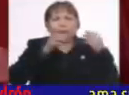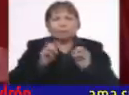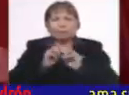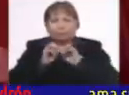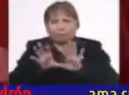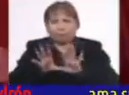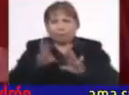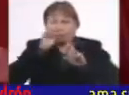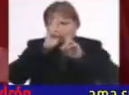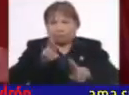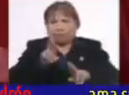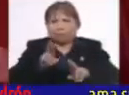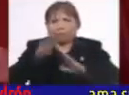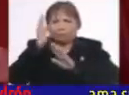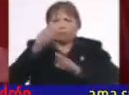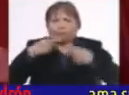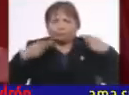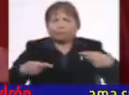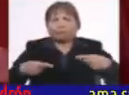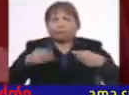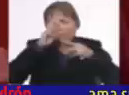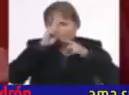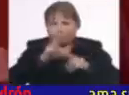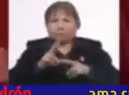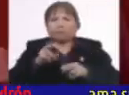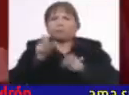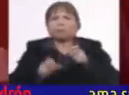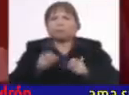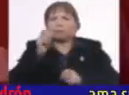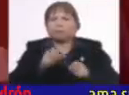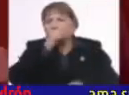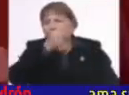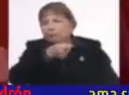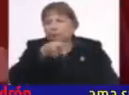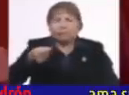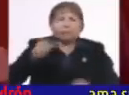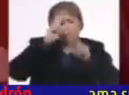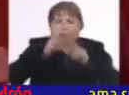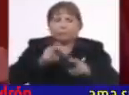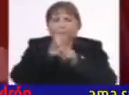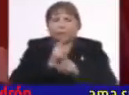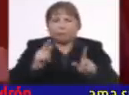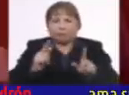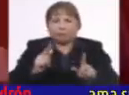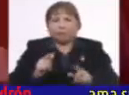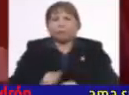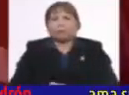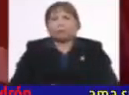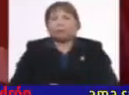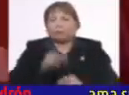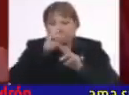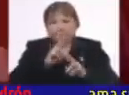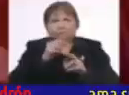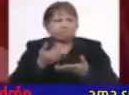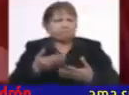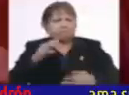de respetar al oponente al adversario de tratarlo con respeto de respetar a los medios de comunicación de respetar las libertades de